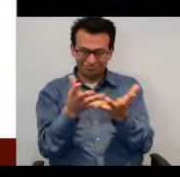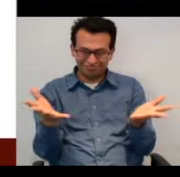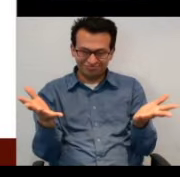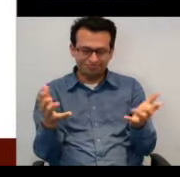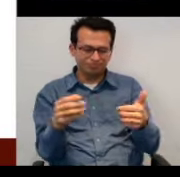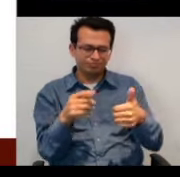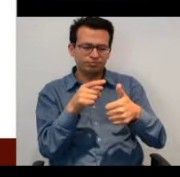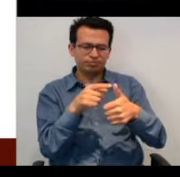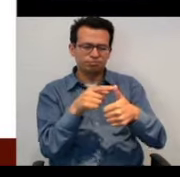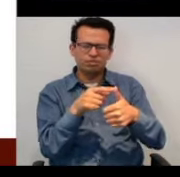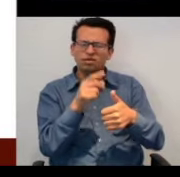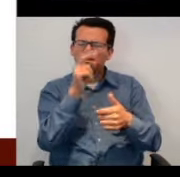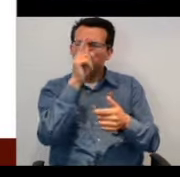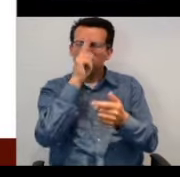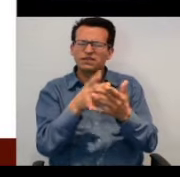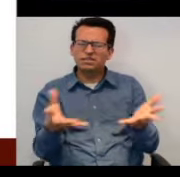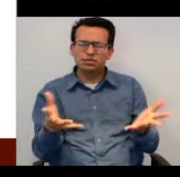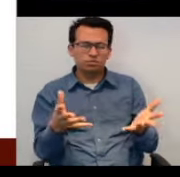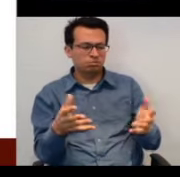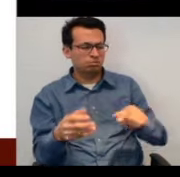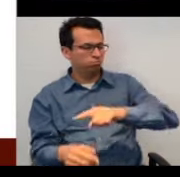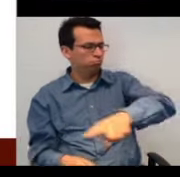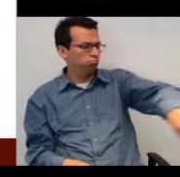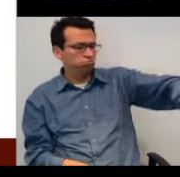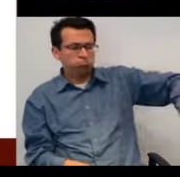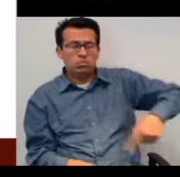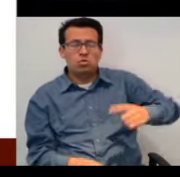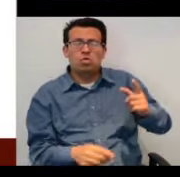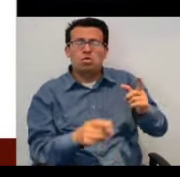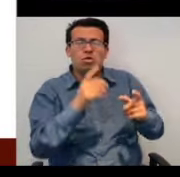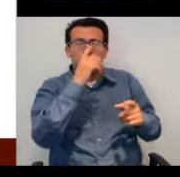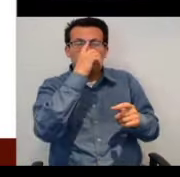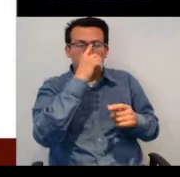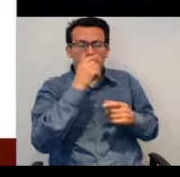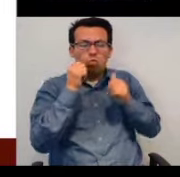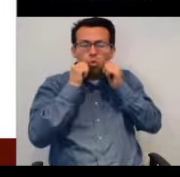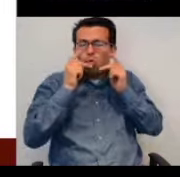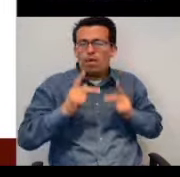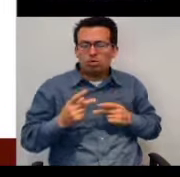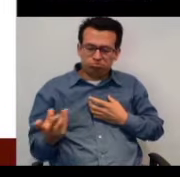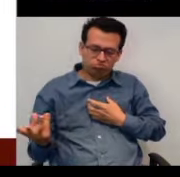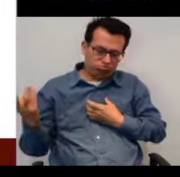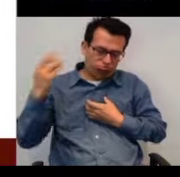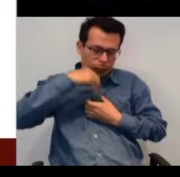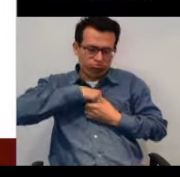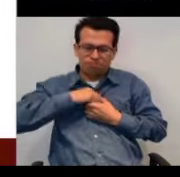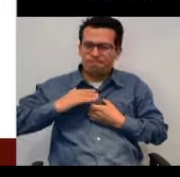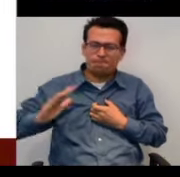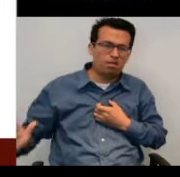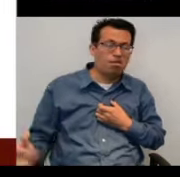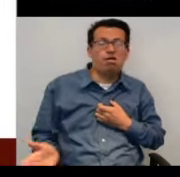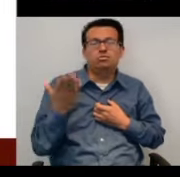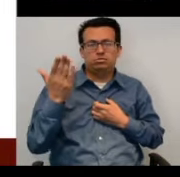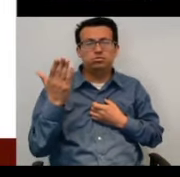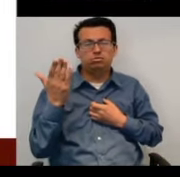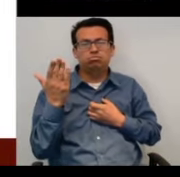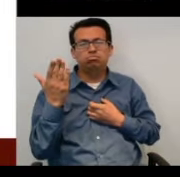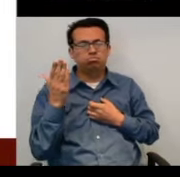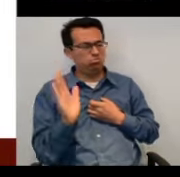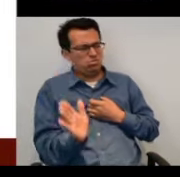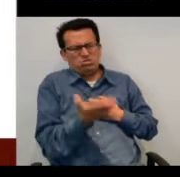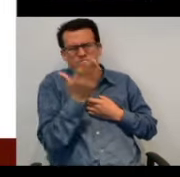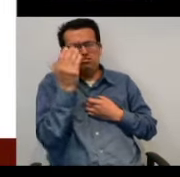e inherente a la naturaleza misma, que hace que sus diferencias sean consustanciales a su naturaleza. ¿Eso qué significa?